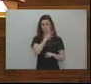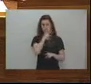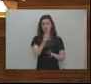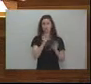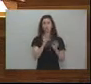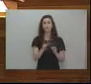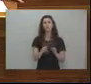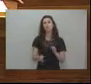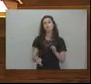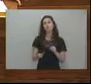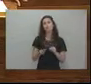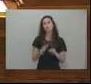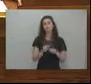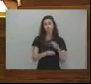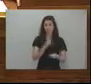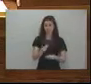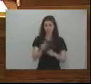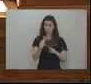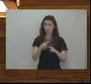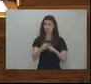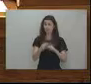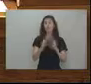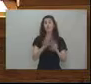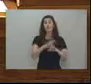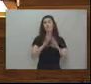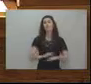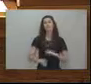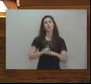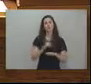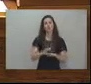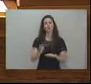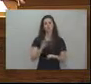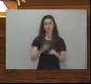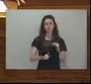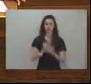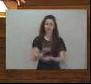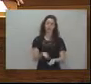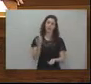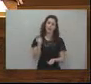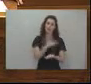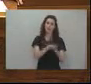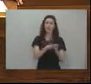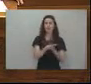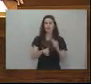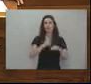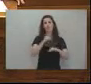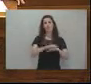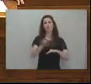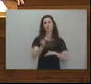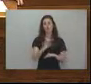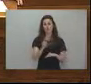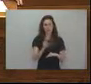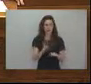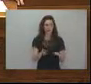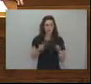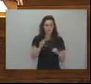de políticas que no se han cumplido. Hemos hablado esta mañana, hemos hablado ayer de incumplimientos electorales. Creemos que esos